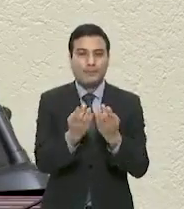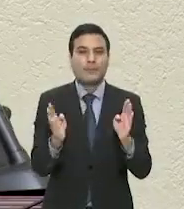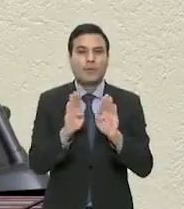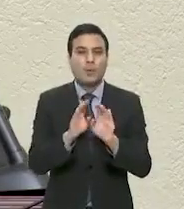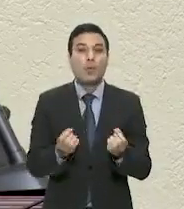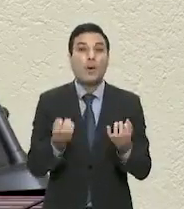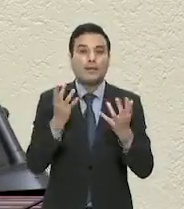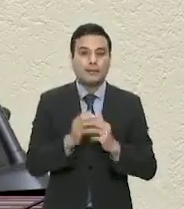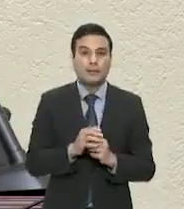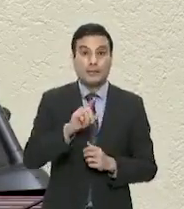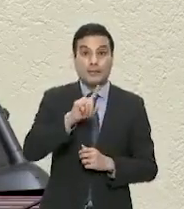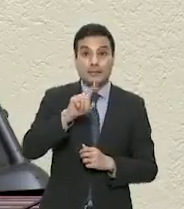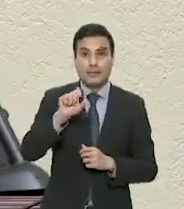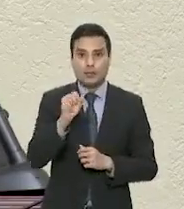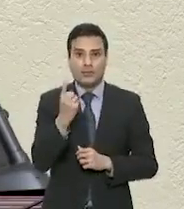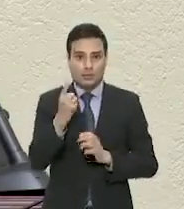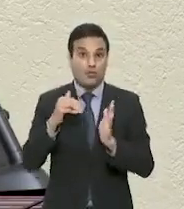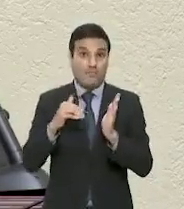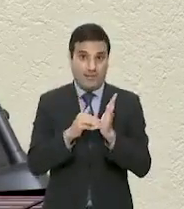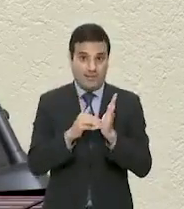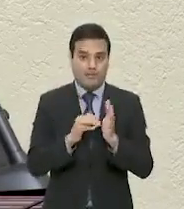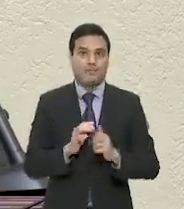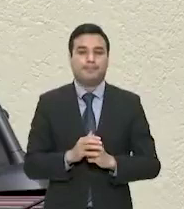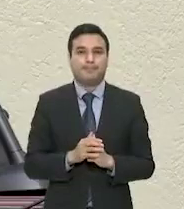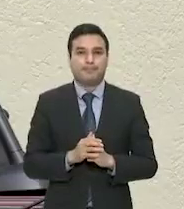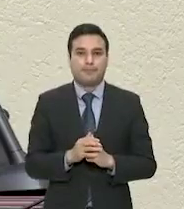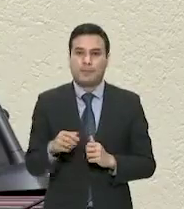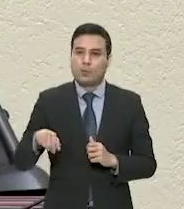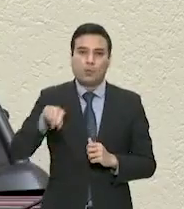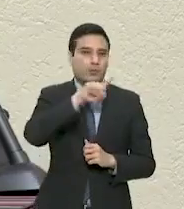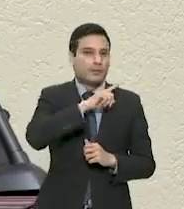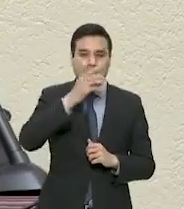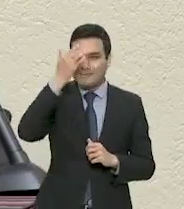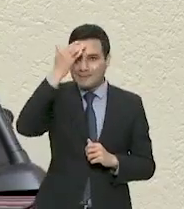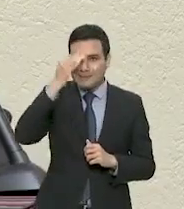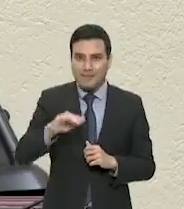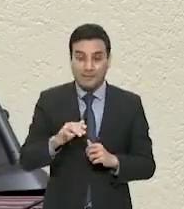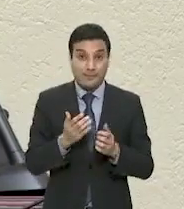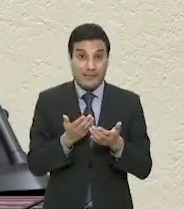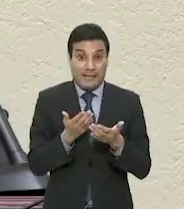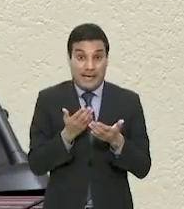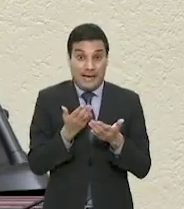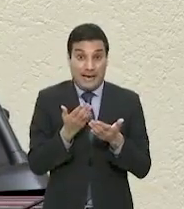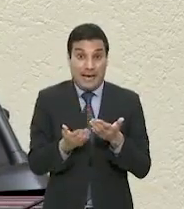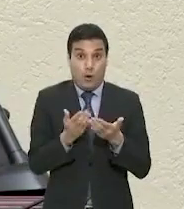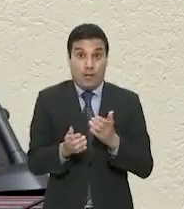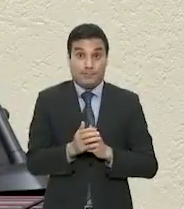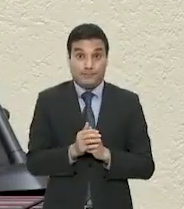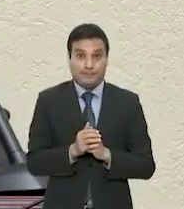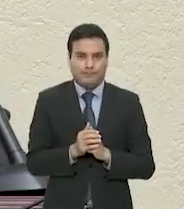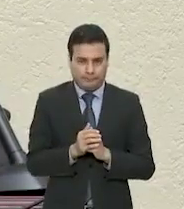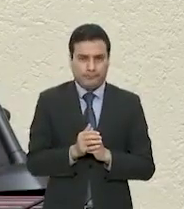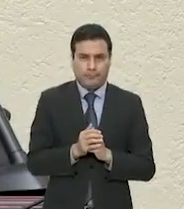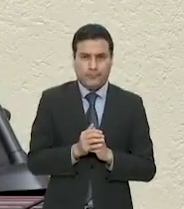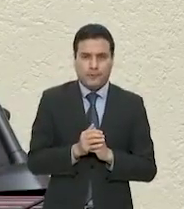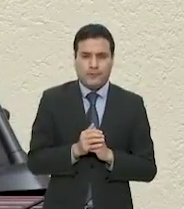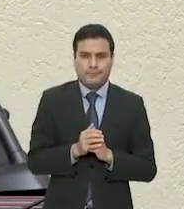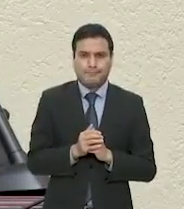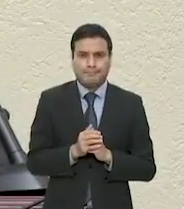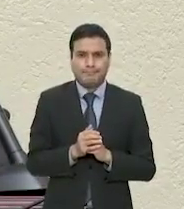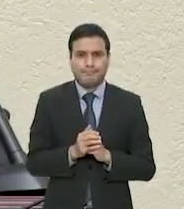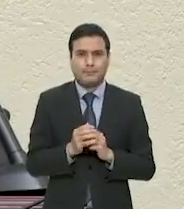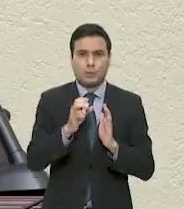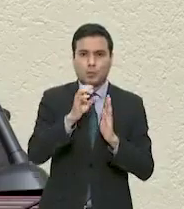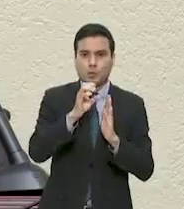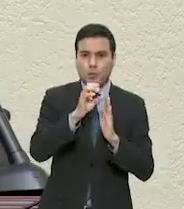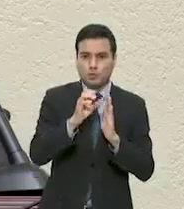más de 162.000 casillas como todos ustedes saben actualmente estamos dentro del plazo previsto en la constitución y la citada ley